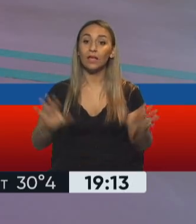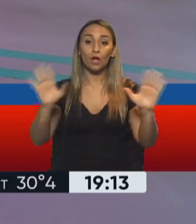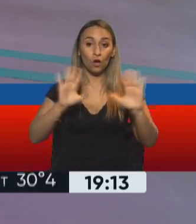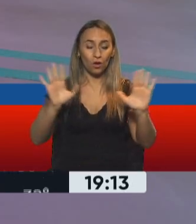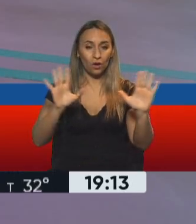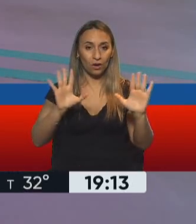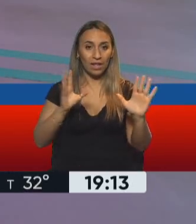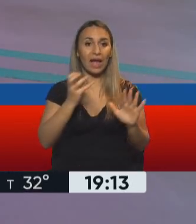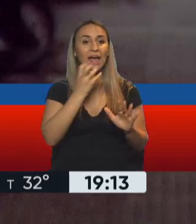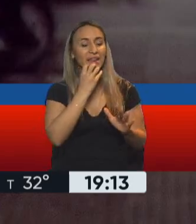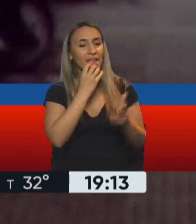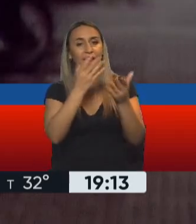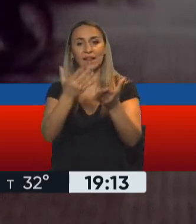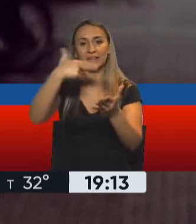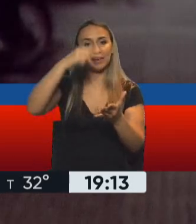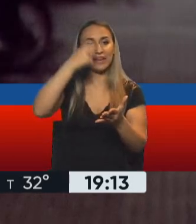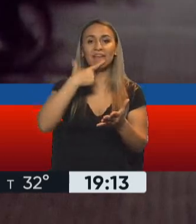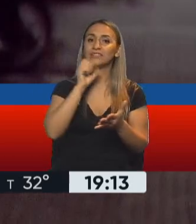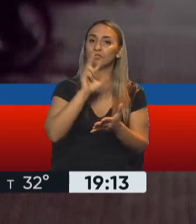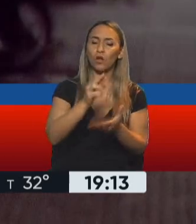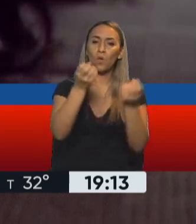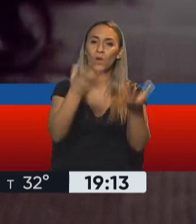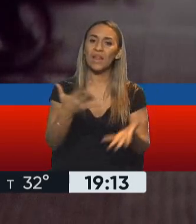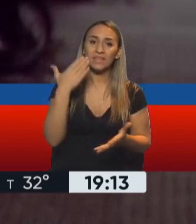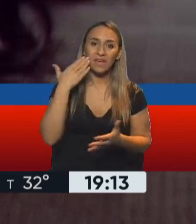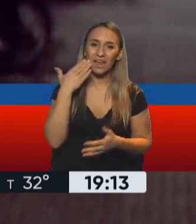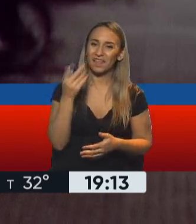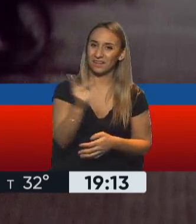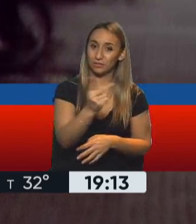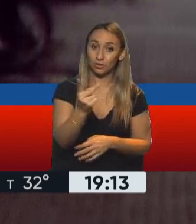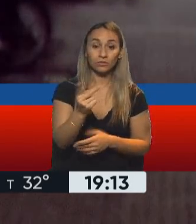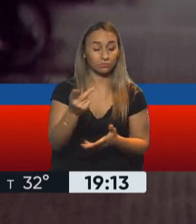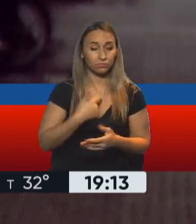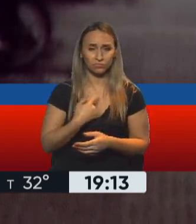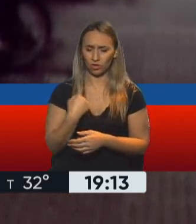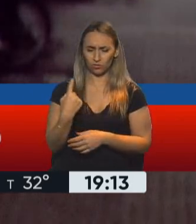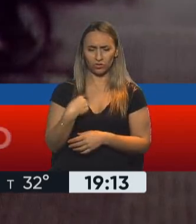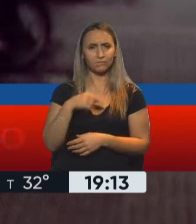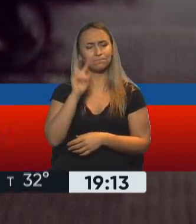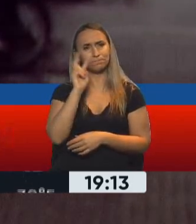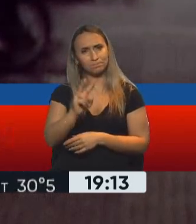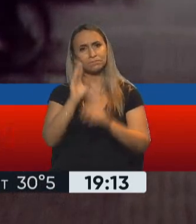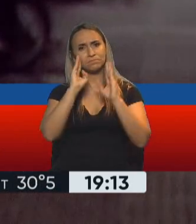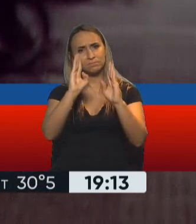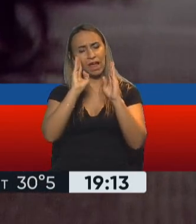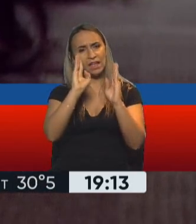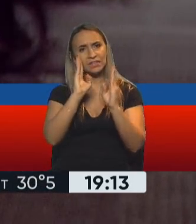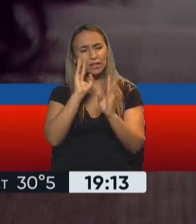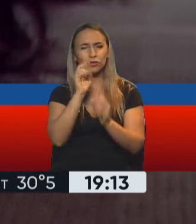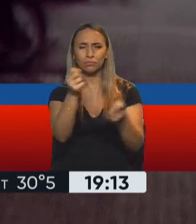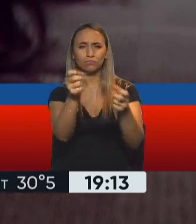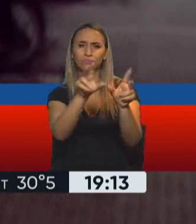Hola Ariel, Néstor, buenas tardes para ustedes. Los estábamos escuchando atentamente a